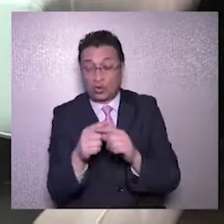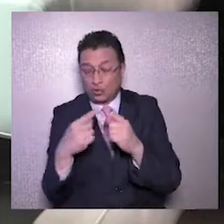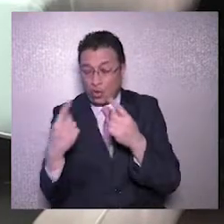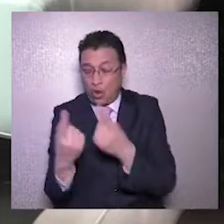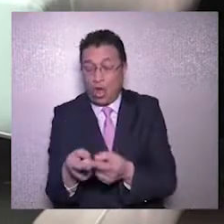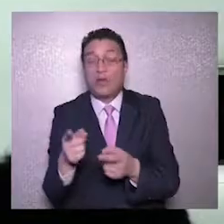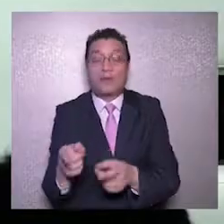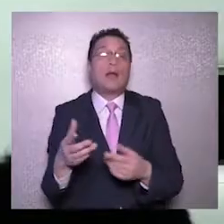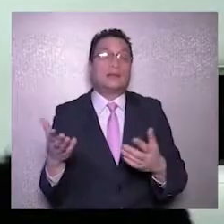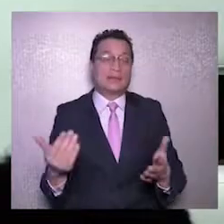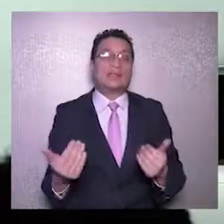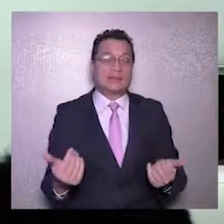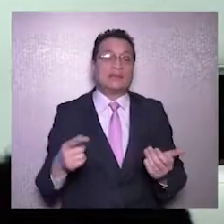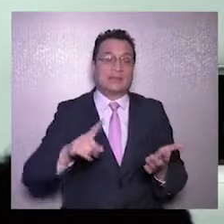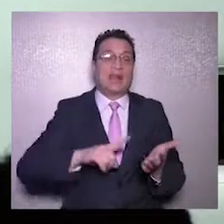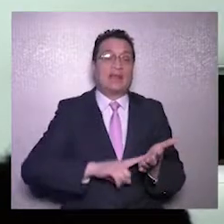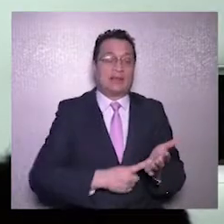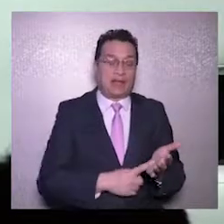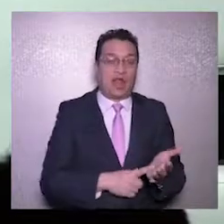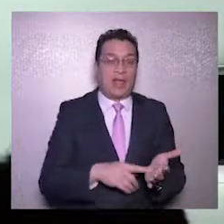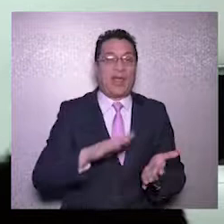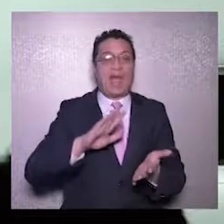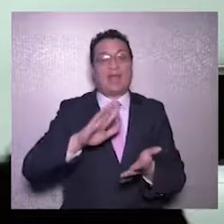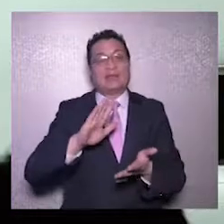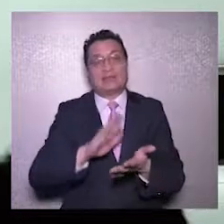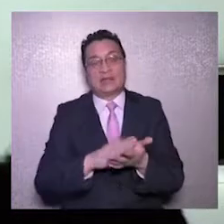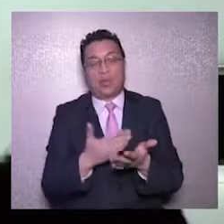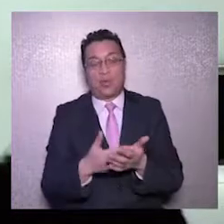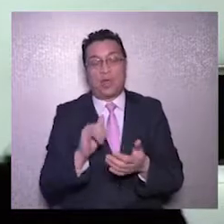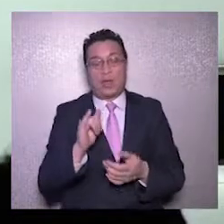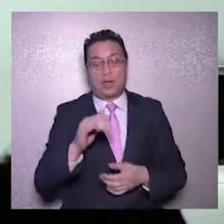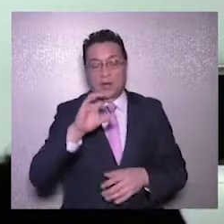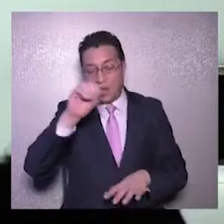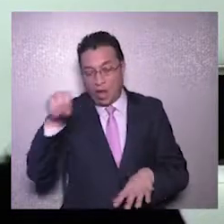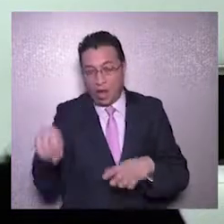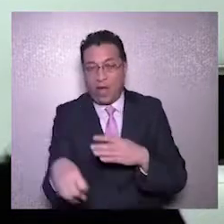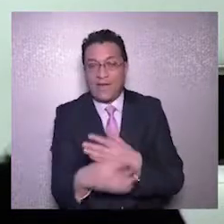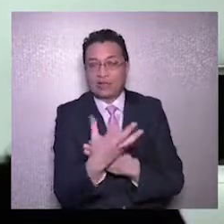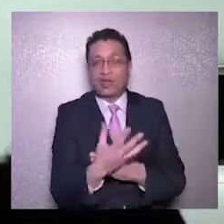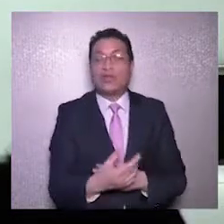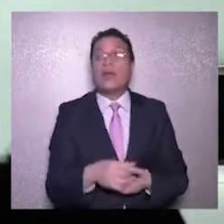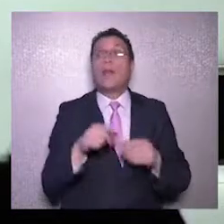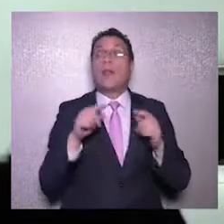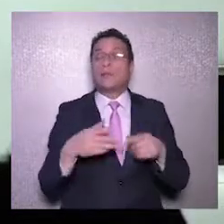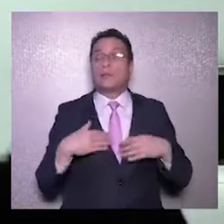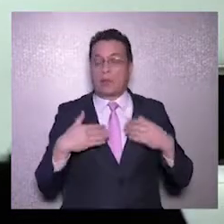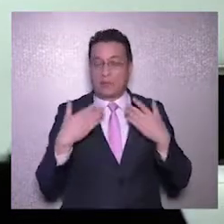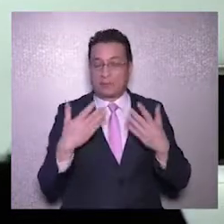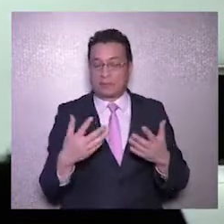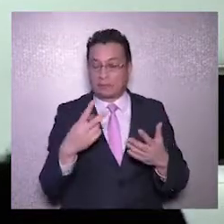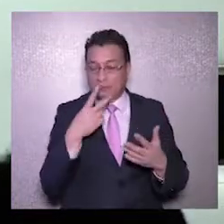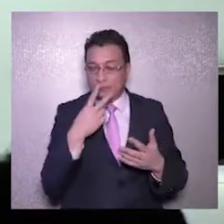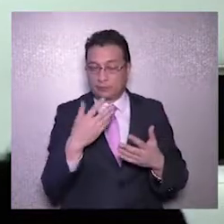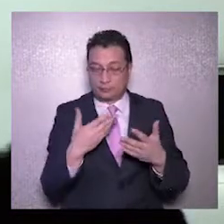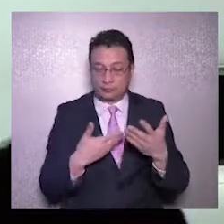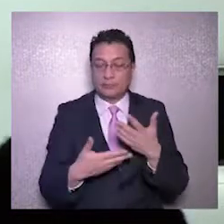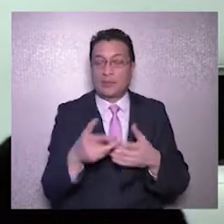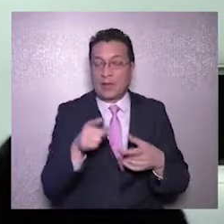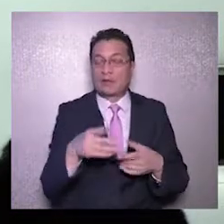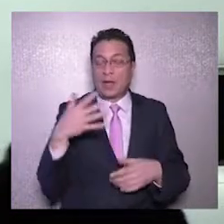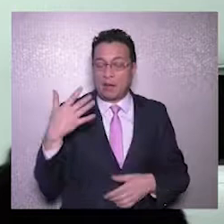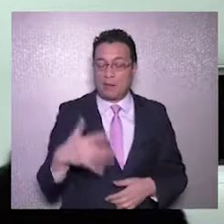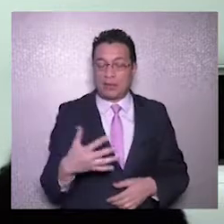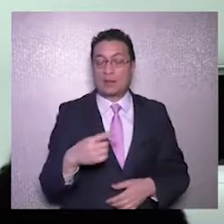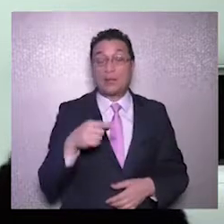requiere las tecnologías de la salud y la innovación. Por lo tanto, yo quiero transmitir la importancia de esta reunión.